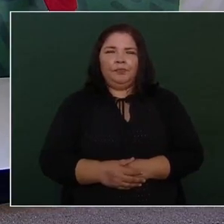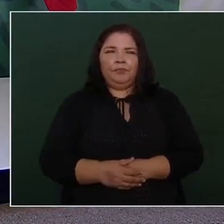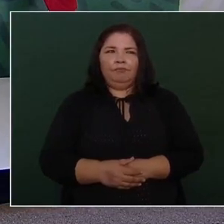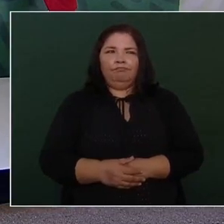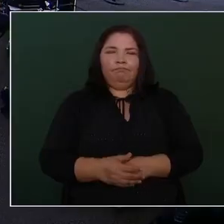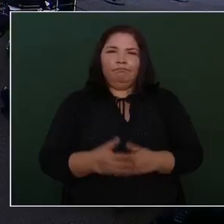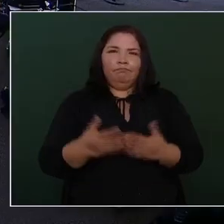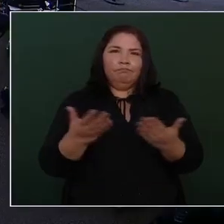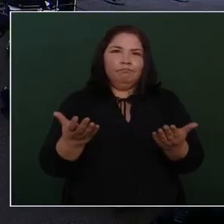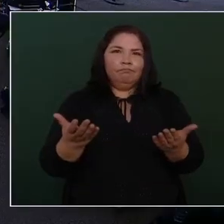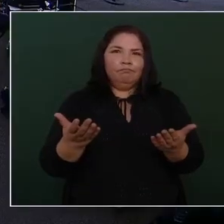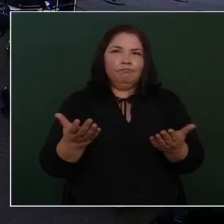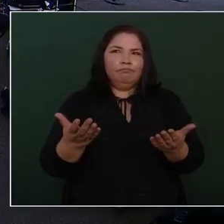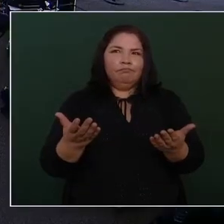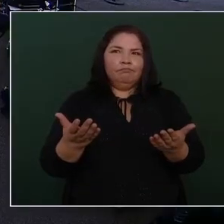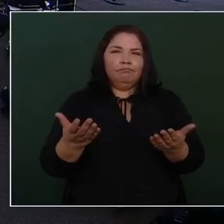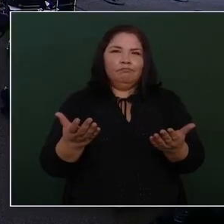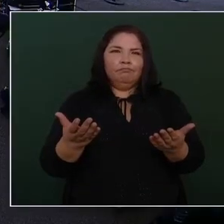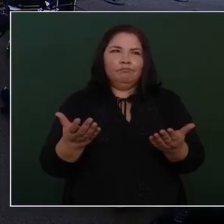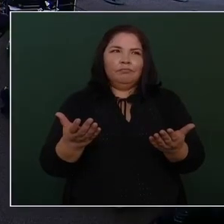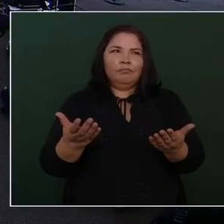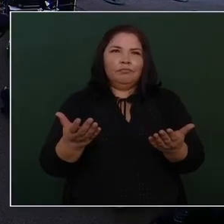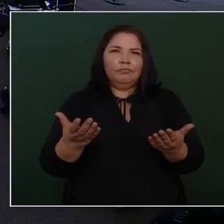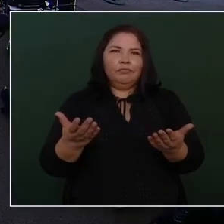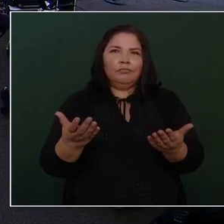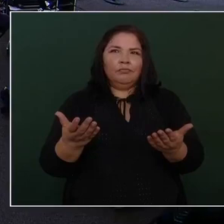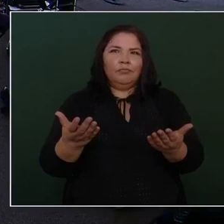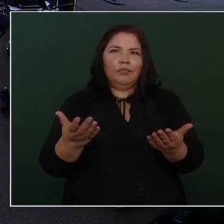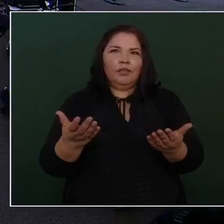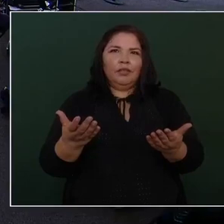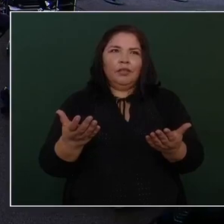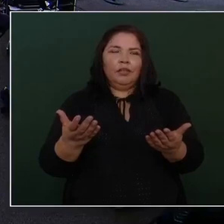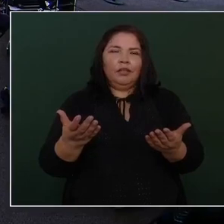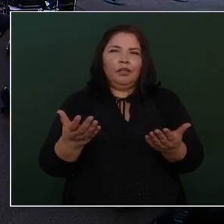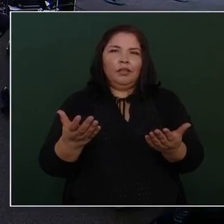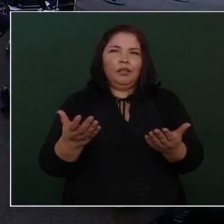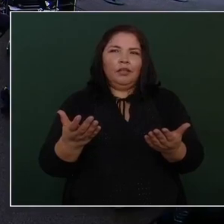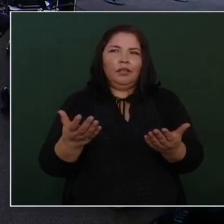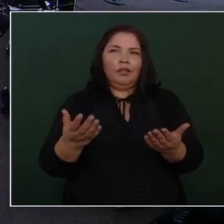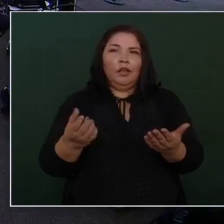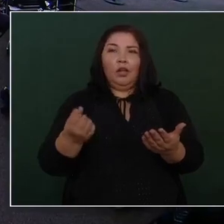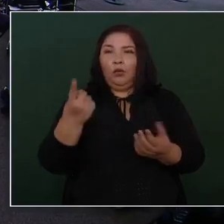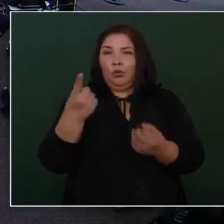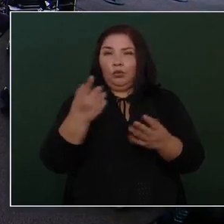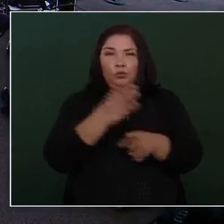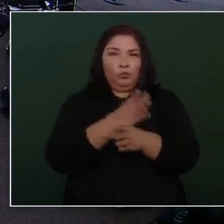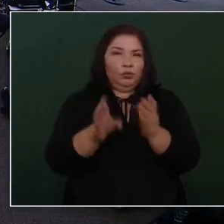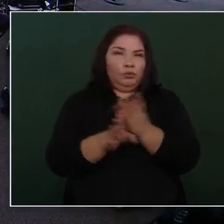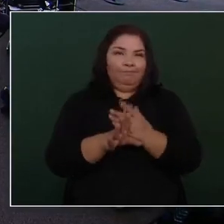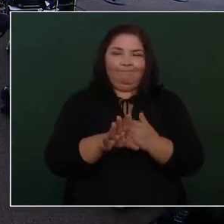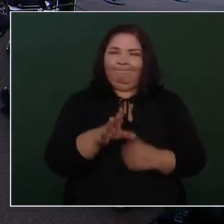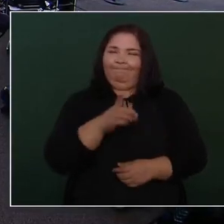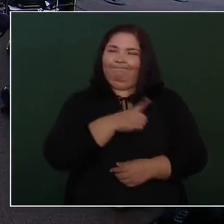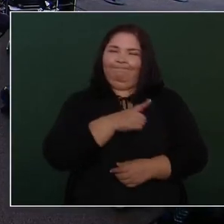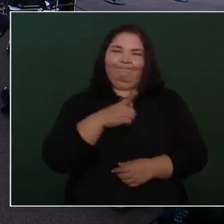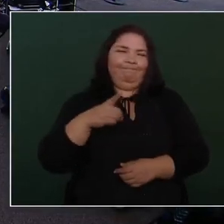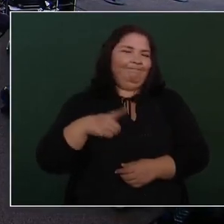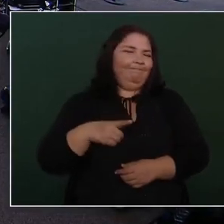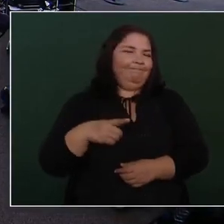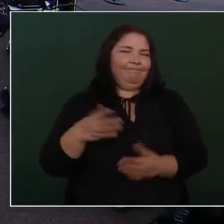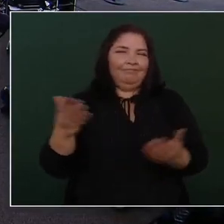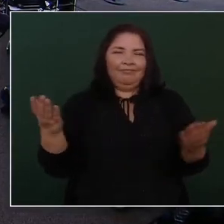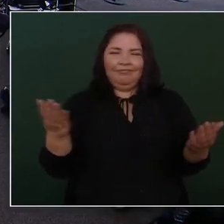O sea, hay cosas que no se pueden hacer. No se puede